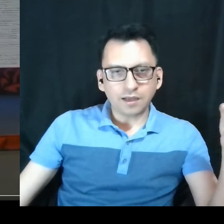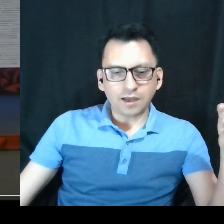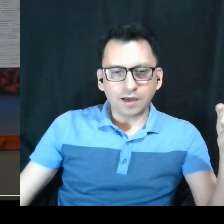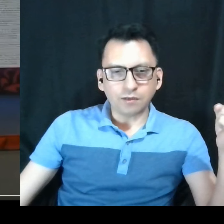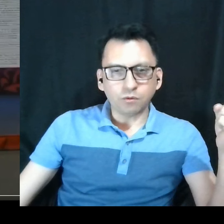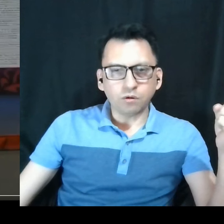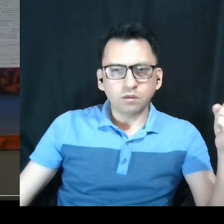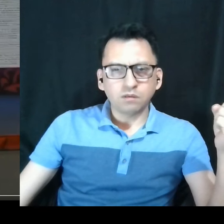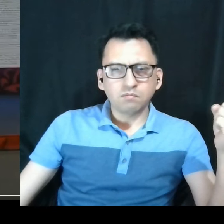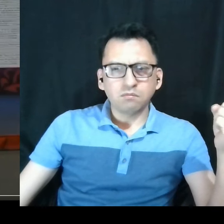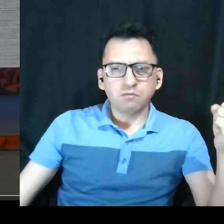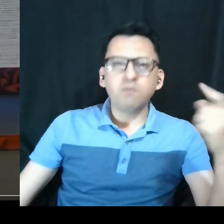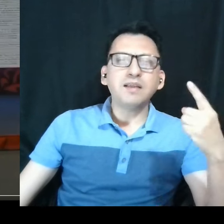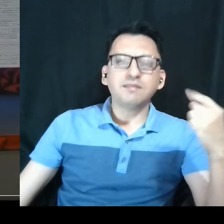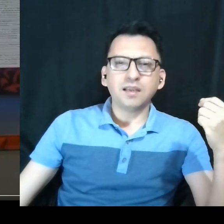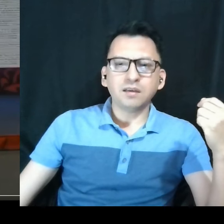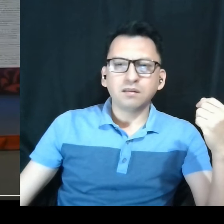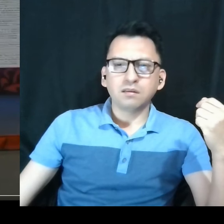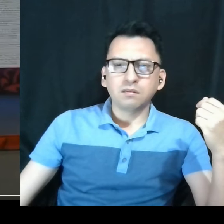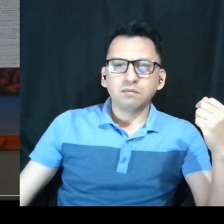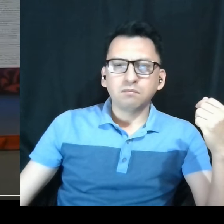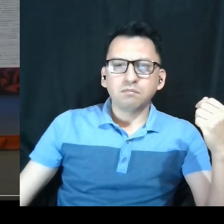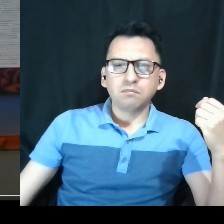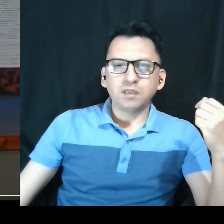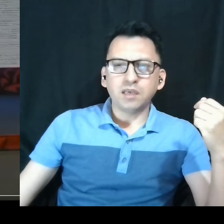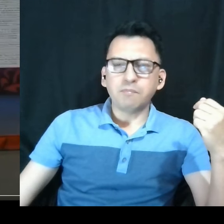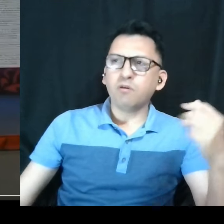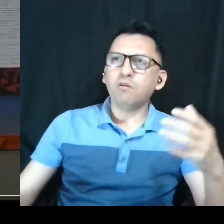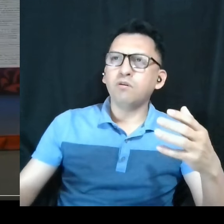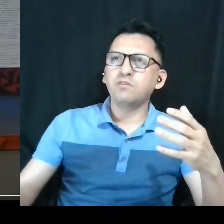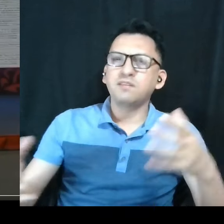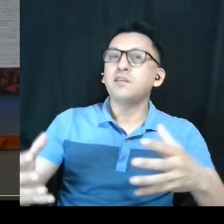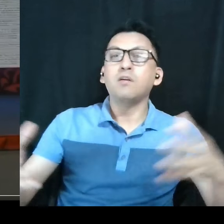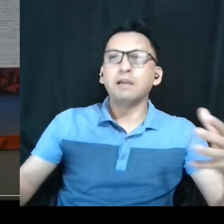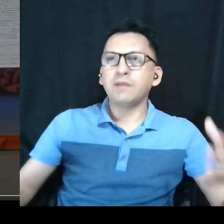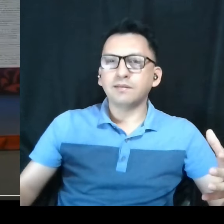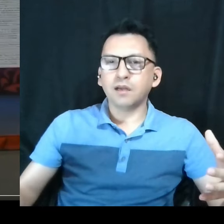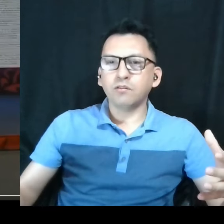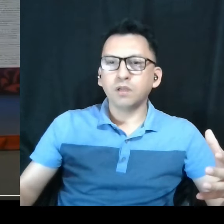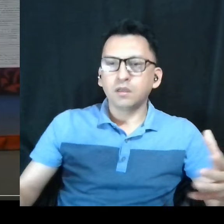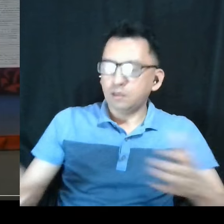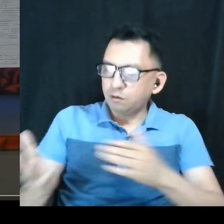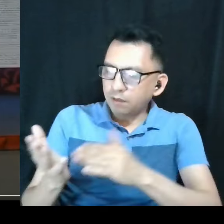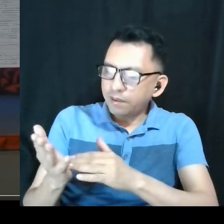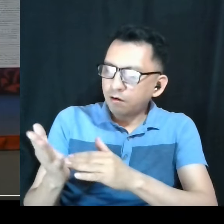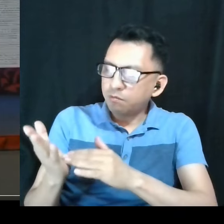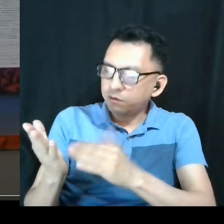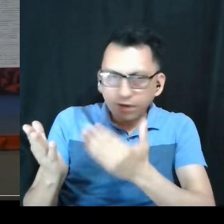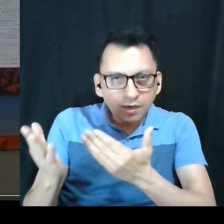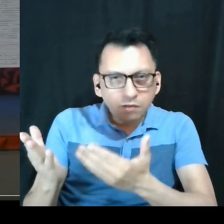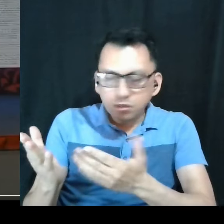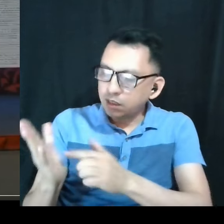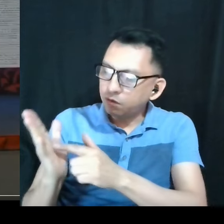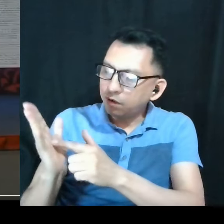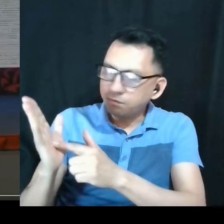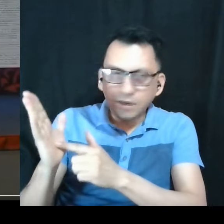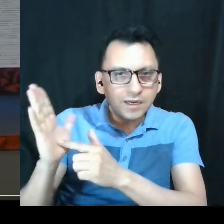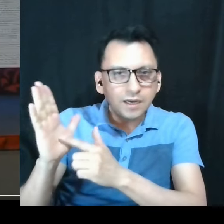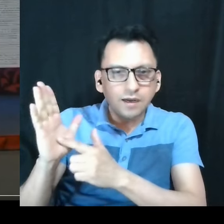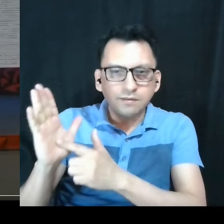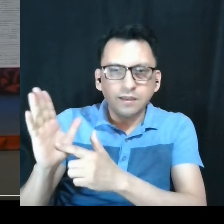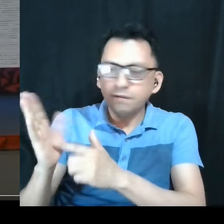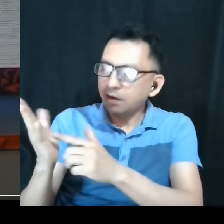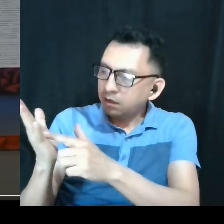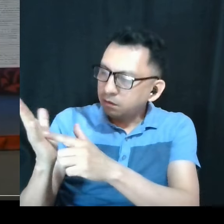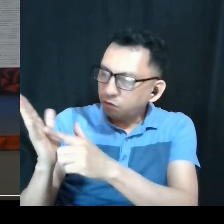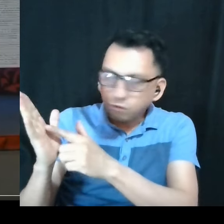le contesta a a Arturo fue una cena y a poco se sintieron amenazados Y todavía como si fuera niño chiquito le